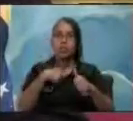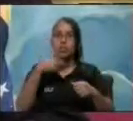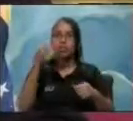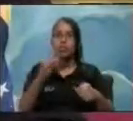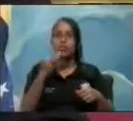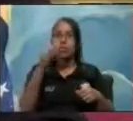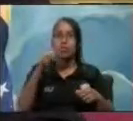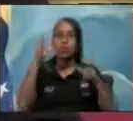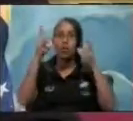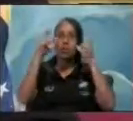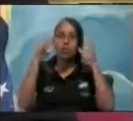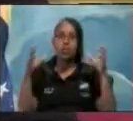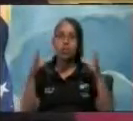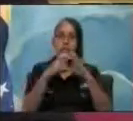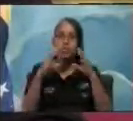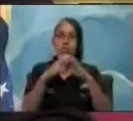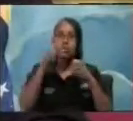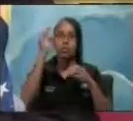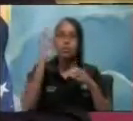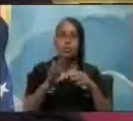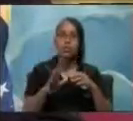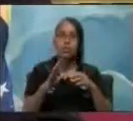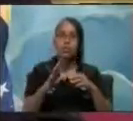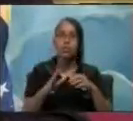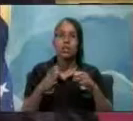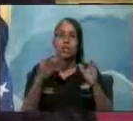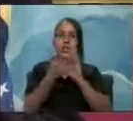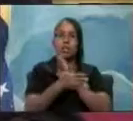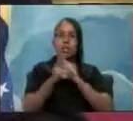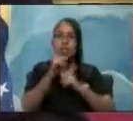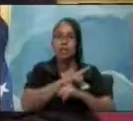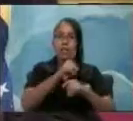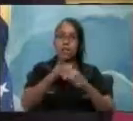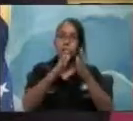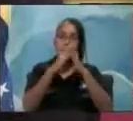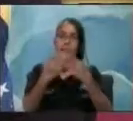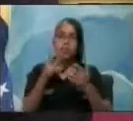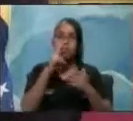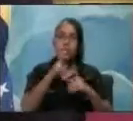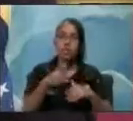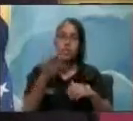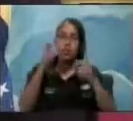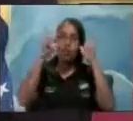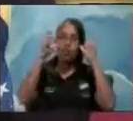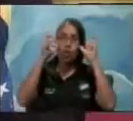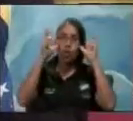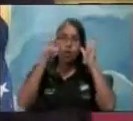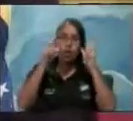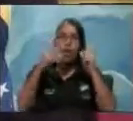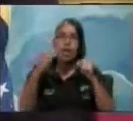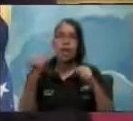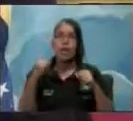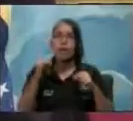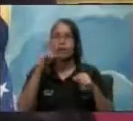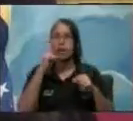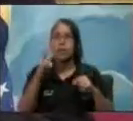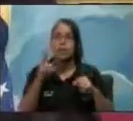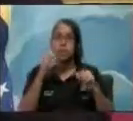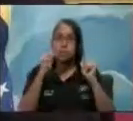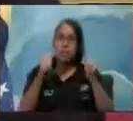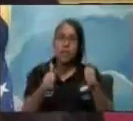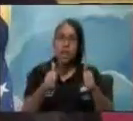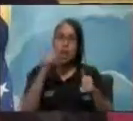escuchado en las concentraciones del pastor Puerta acerca de esa palabra: mírame, que hay que oír, que hay que ver bien